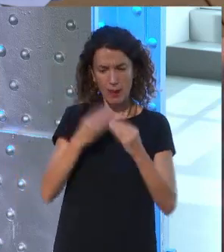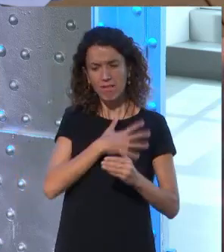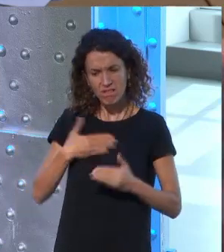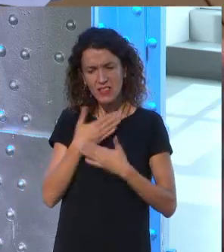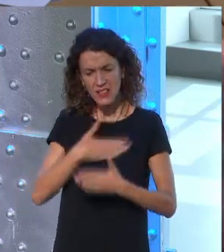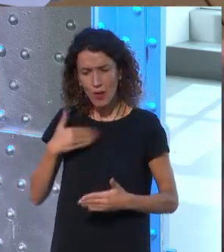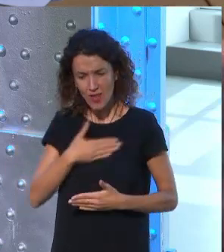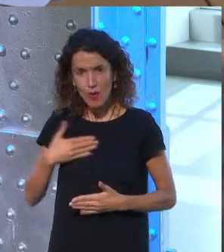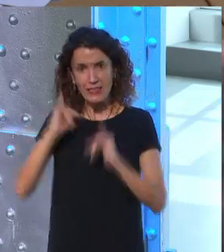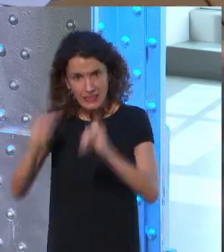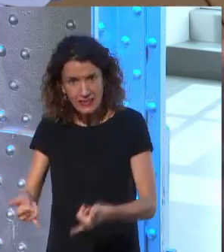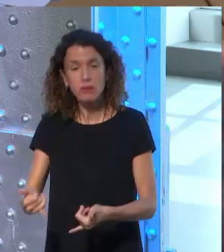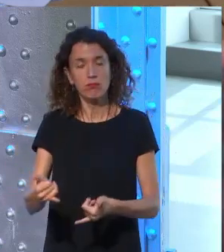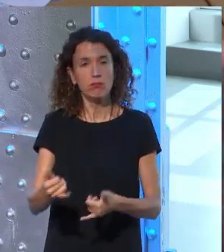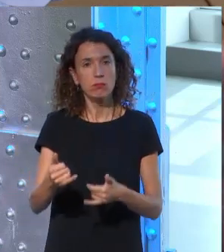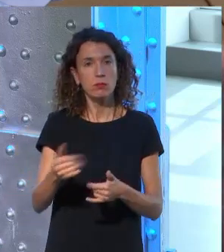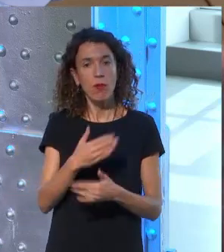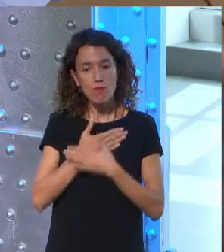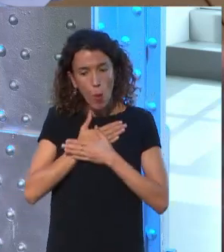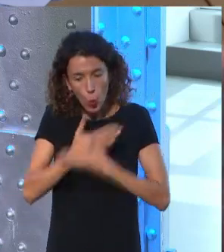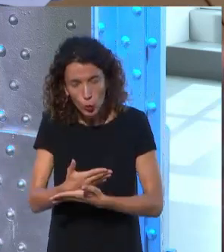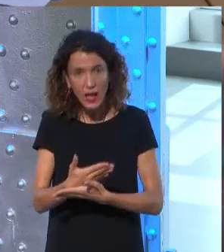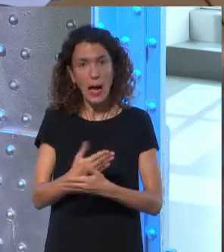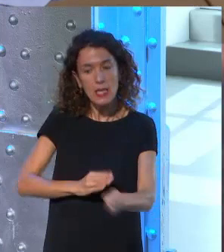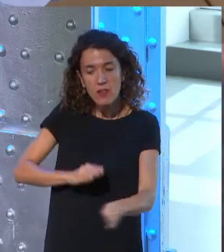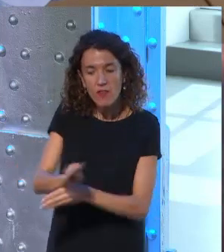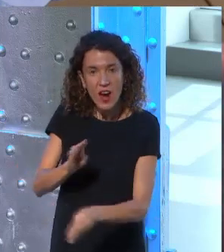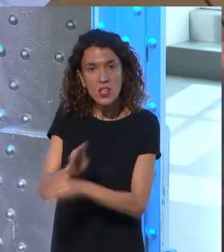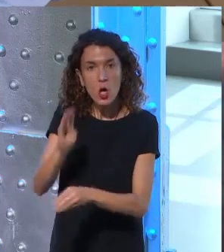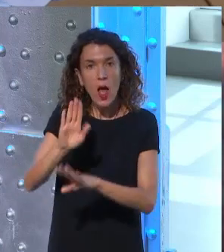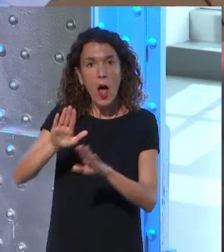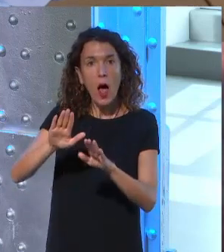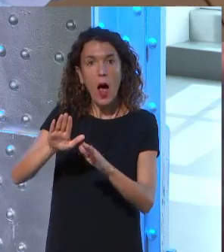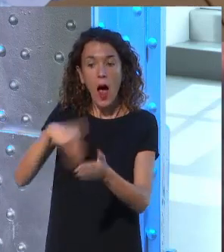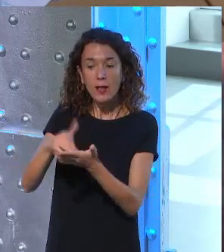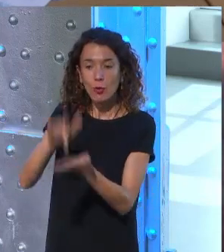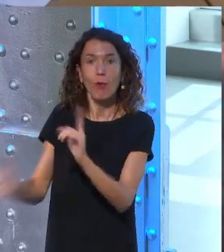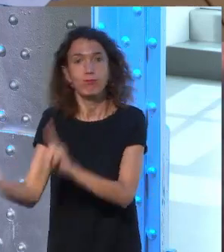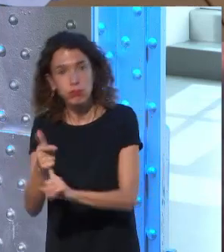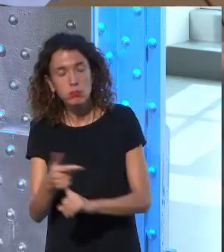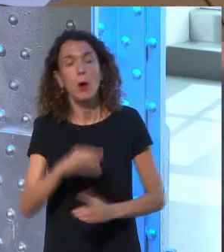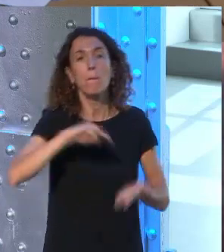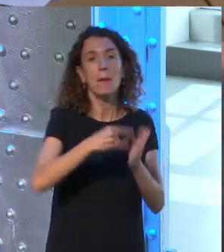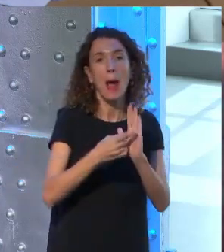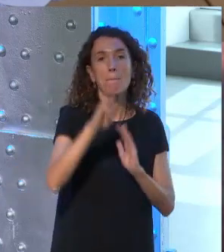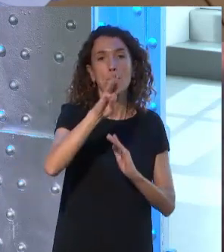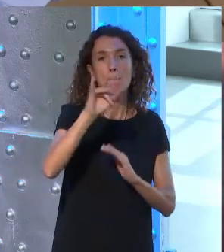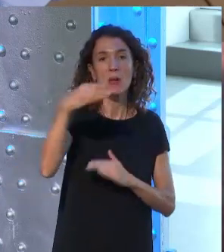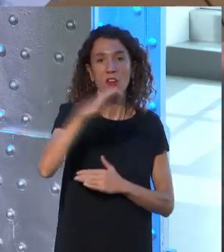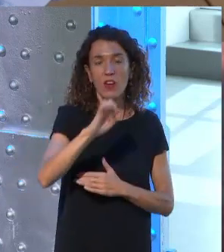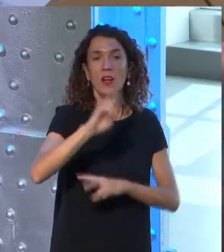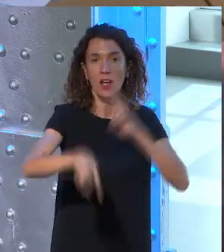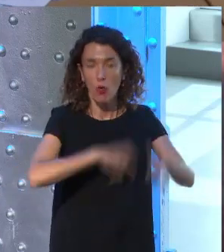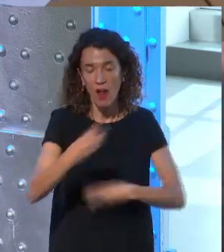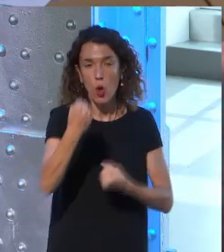es que hay que querer llegar y hay que poner las inversiones en ese sentido. Cuando se hace un plan PIB de renovación de la